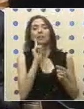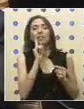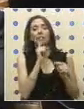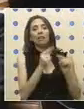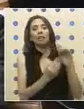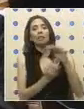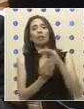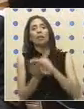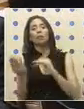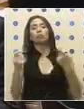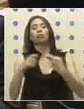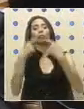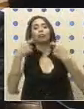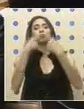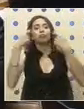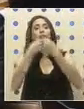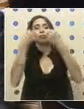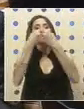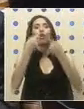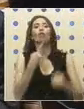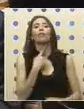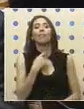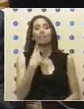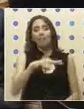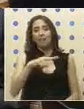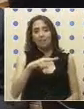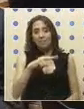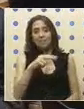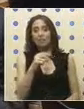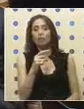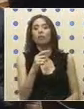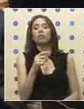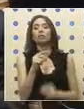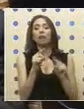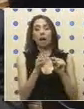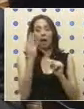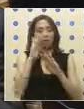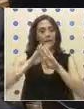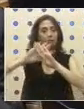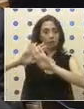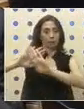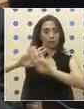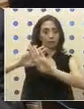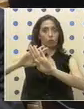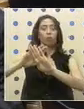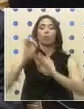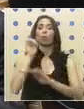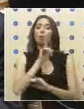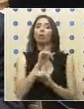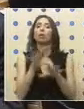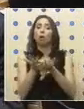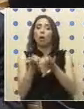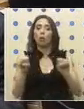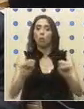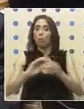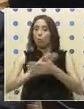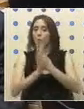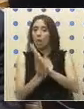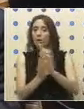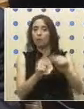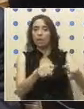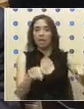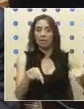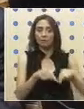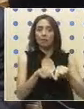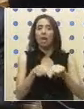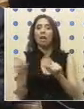eventuales conflictos de interés. E incluso, algo que en su momento fue muy resistido, pero que finalmente fue unánime, tanto en la Comisión como en